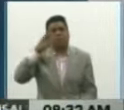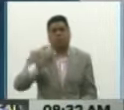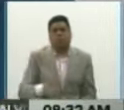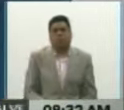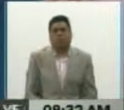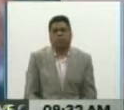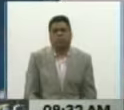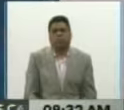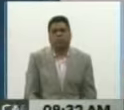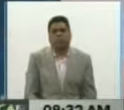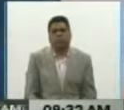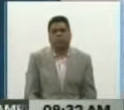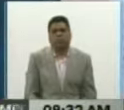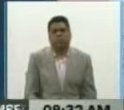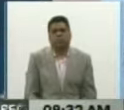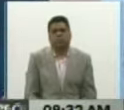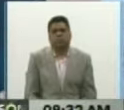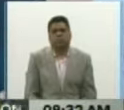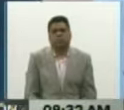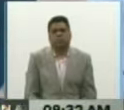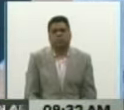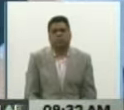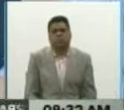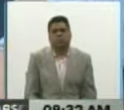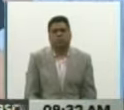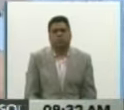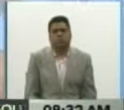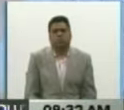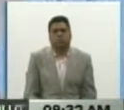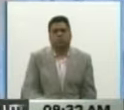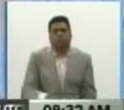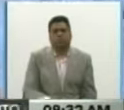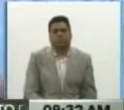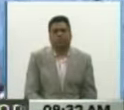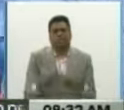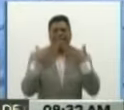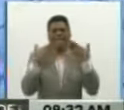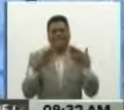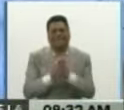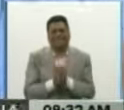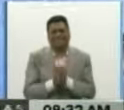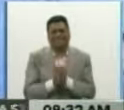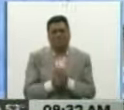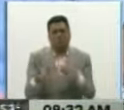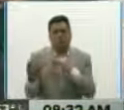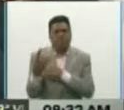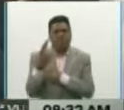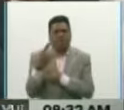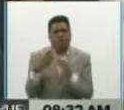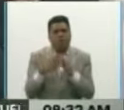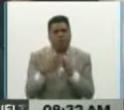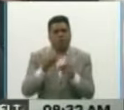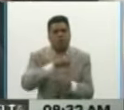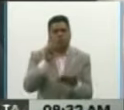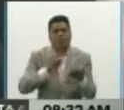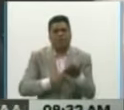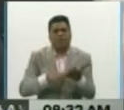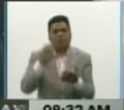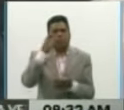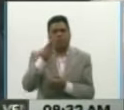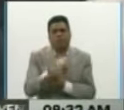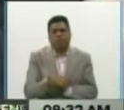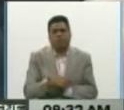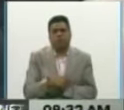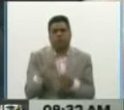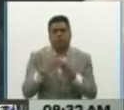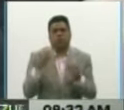hacer muestra de maíz. Ni nada, sino comida para el pueblo. Gracias. Un engaño absoluto al pueblo venezolano. Ustedes son el reflejo de esa gran cantidad de